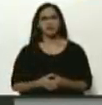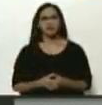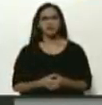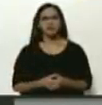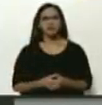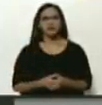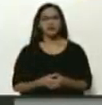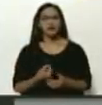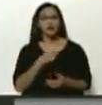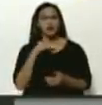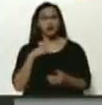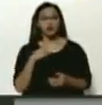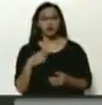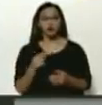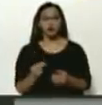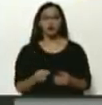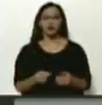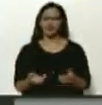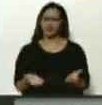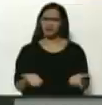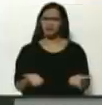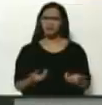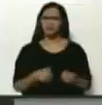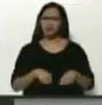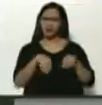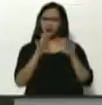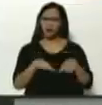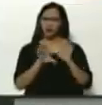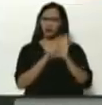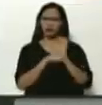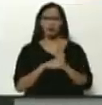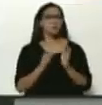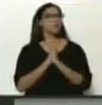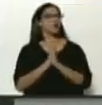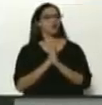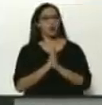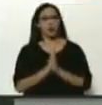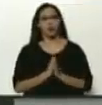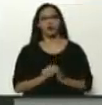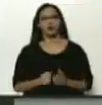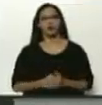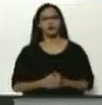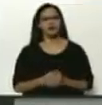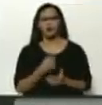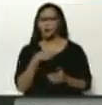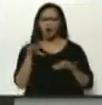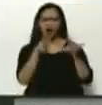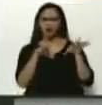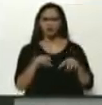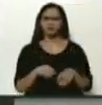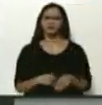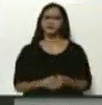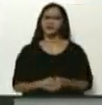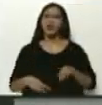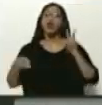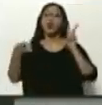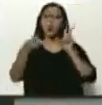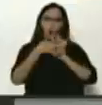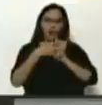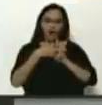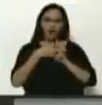Porque algunos no. Va a derogar la Constitución. Ay, carajo. Ganas de manipular. Numeral.